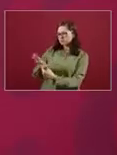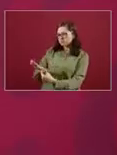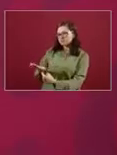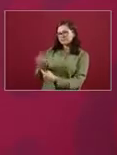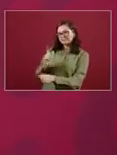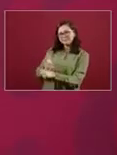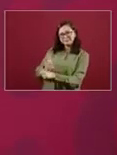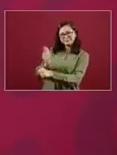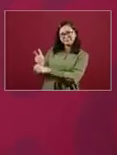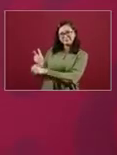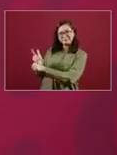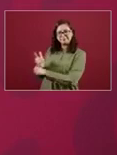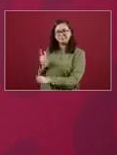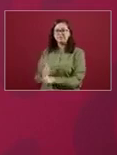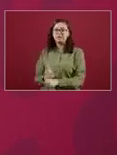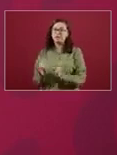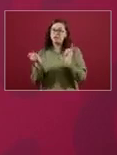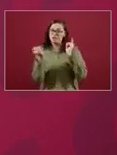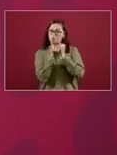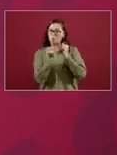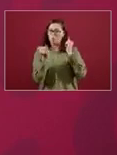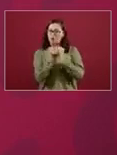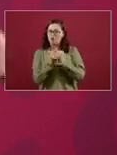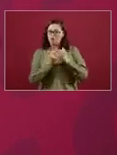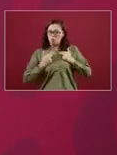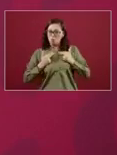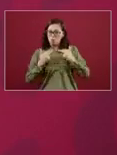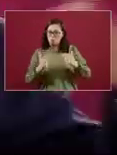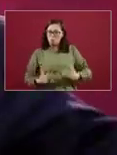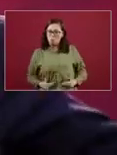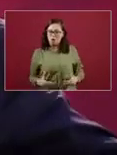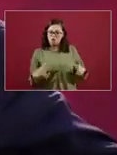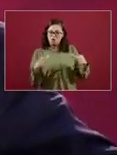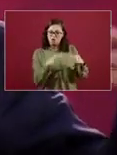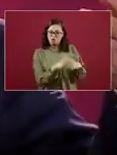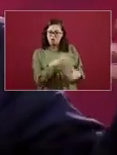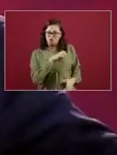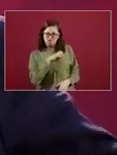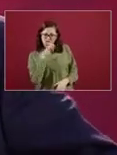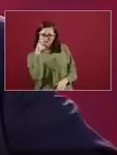podríamos decir, la xenofobia, o sea, de un lado y de otro.